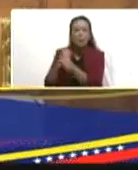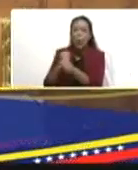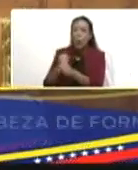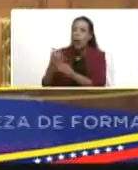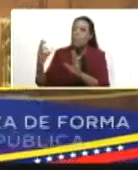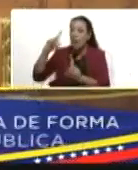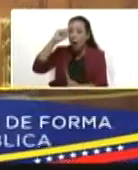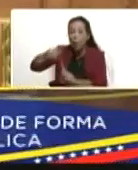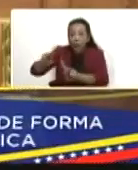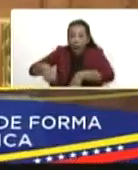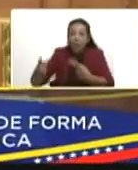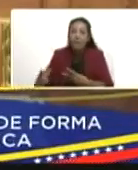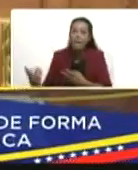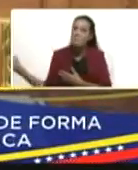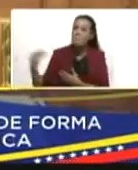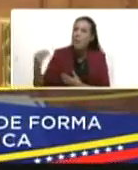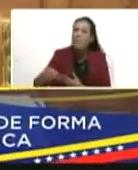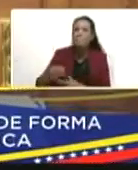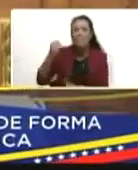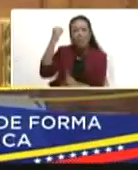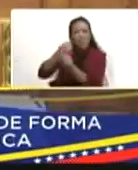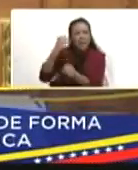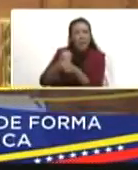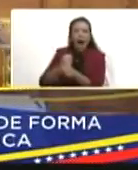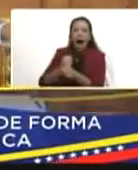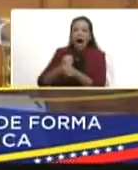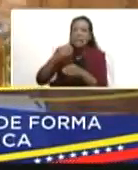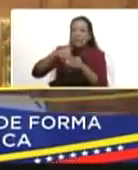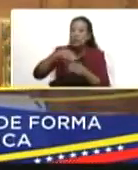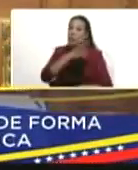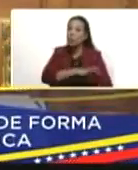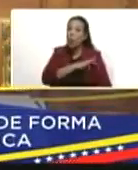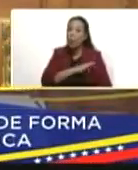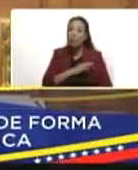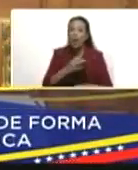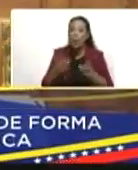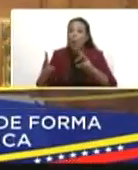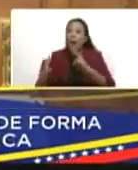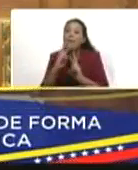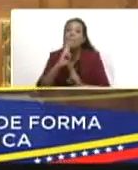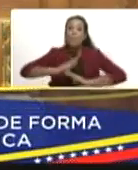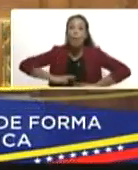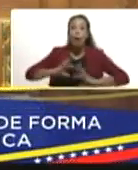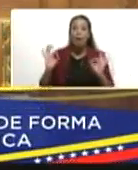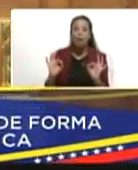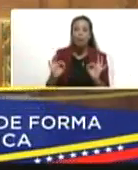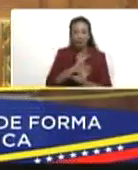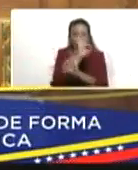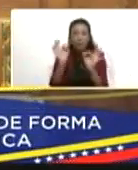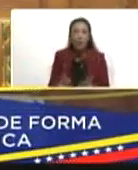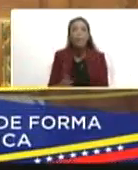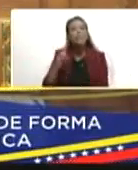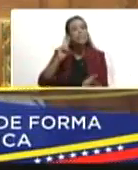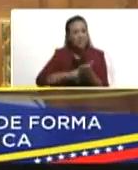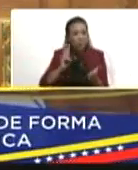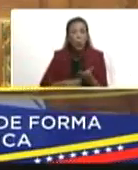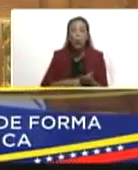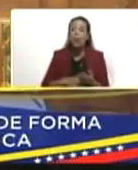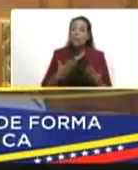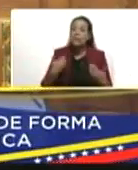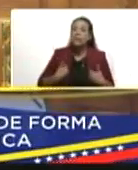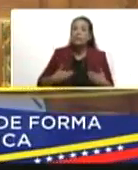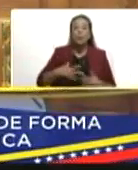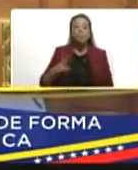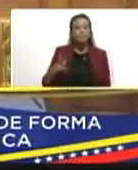retroactividad en saldos sociales y laborales contra el pueblo ciertamente nuestra incansable